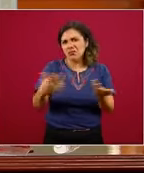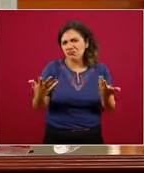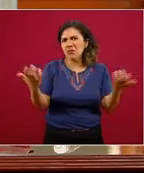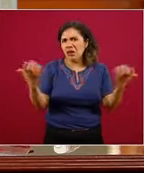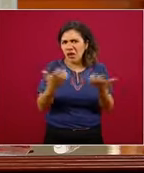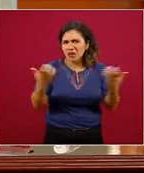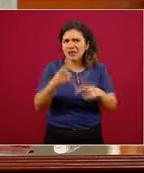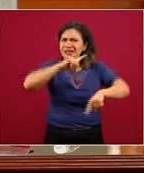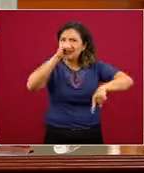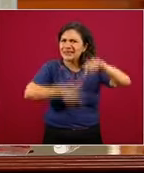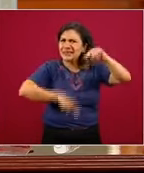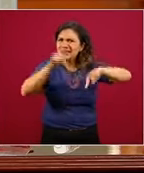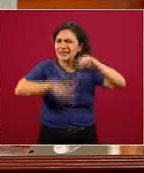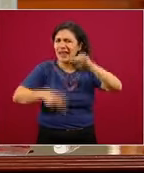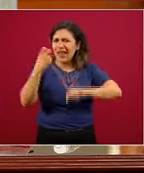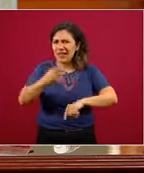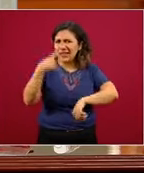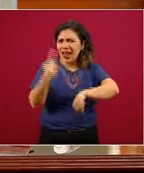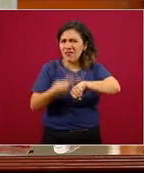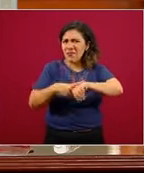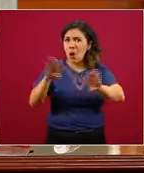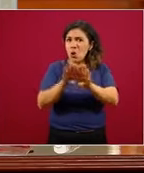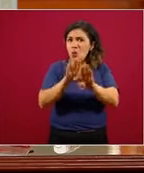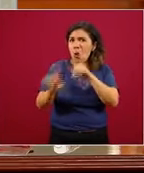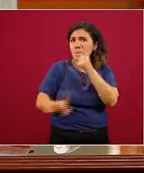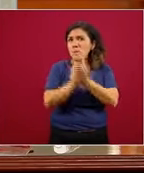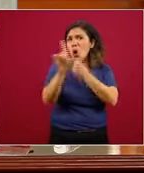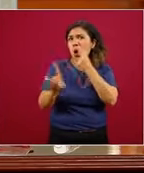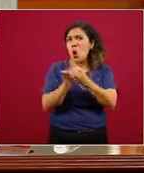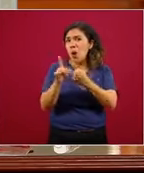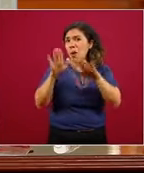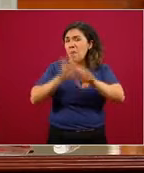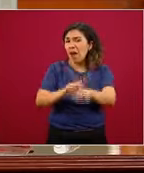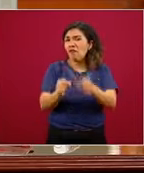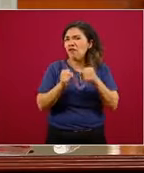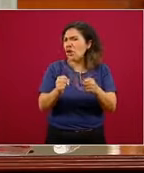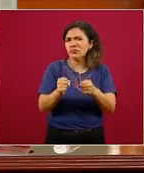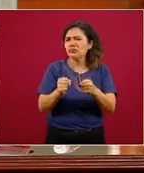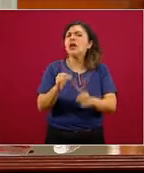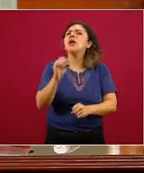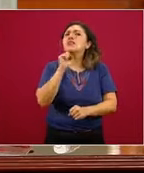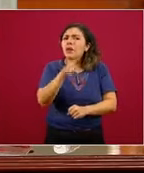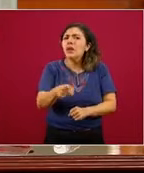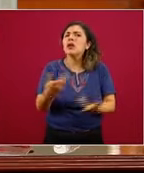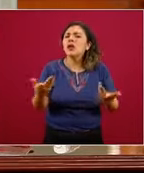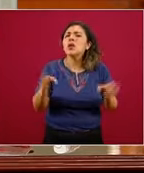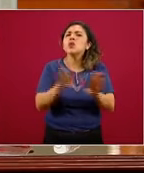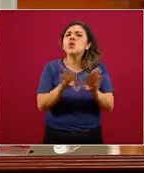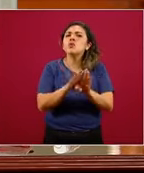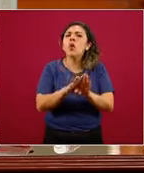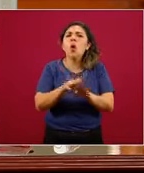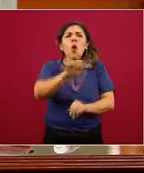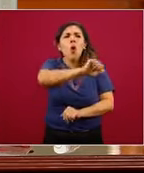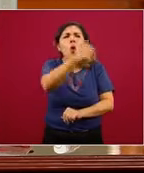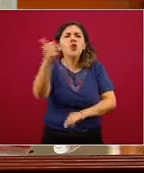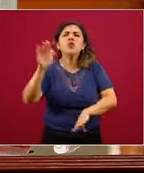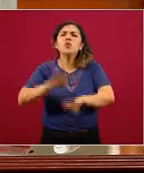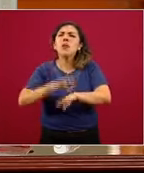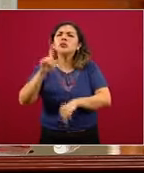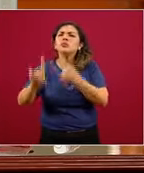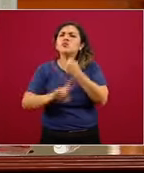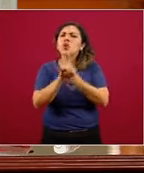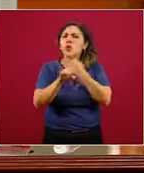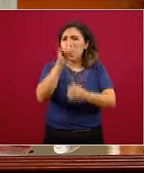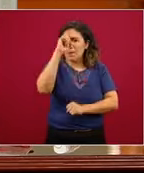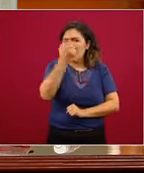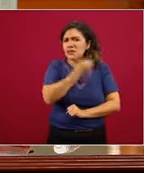permitir eliminar a la hepatitis C como un problema de salud pública, pero también va a estar incidiendo en estos otros problemas de